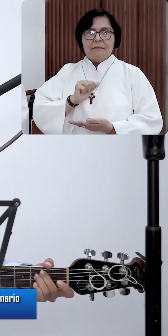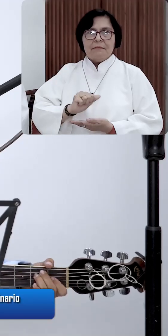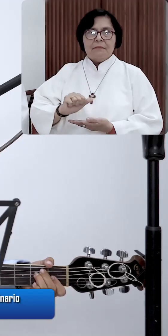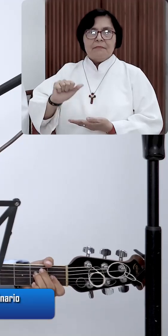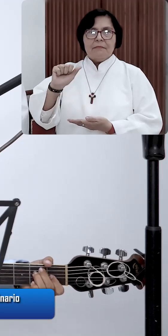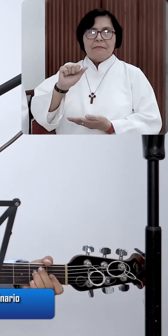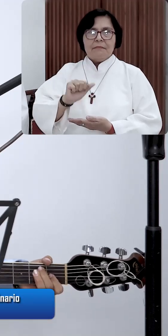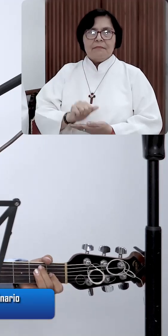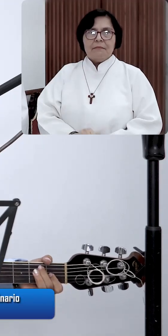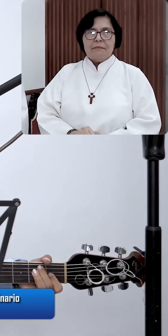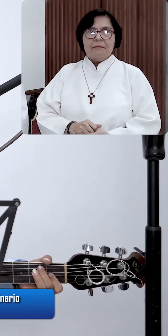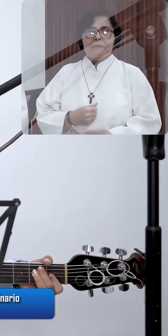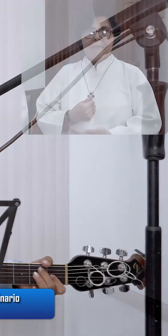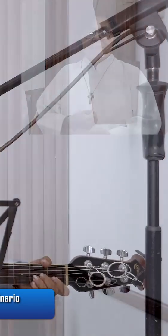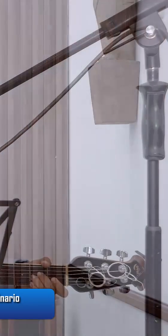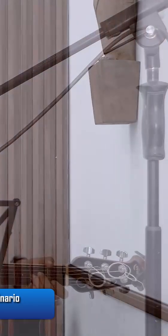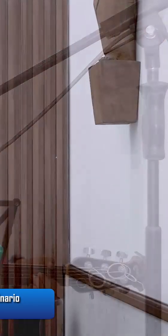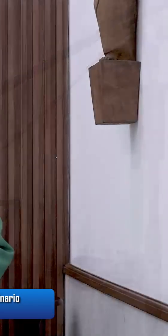aleluya.